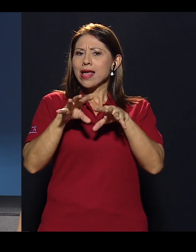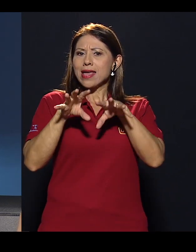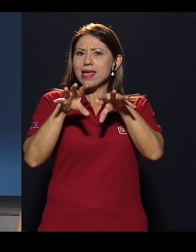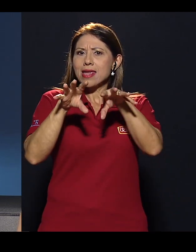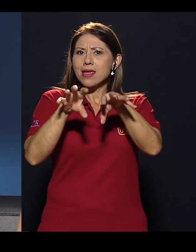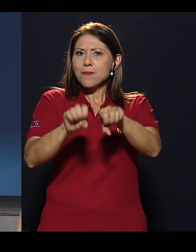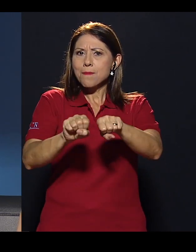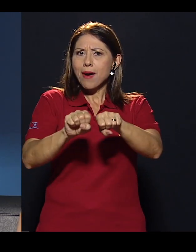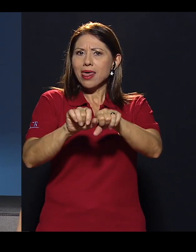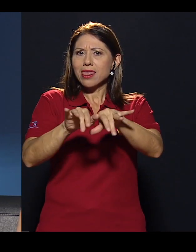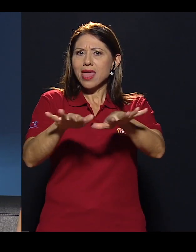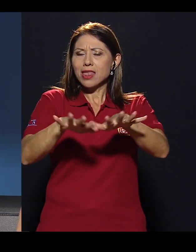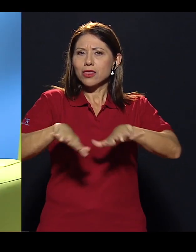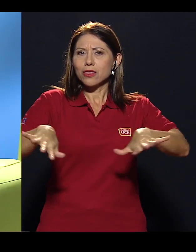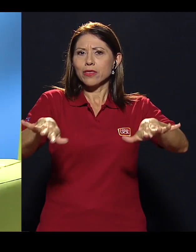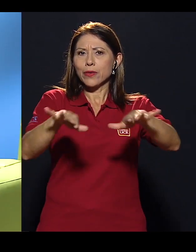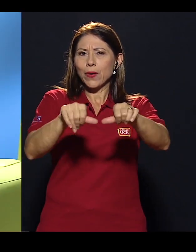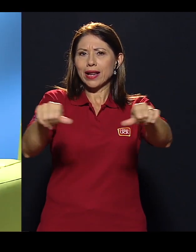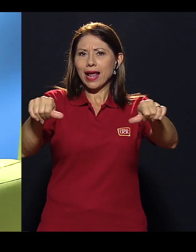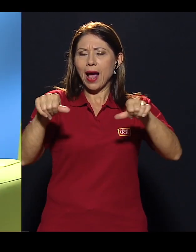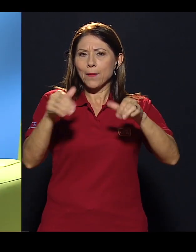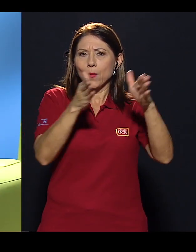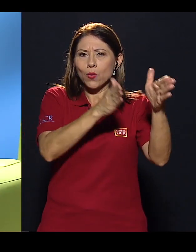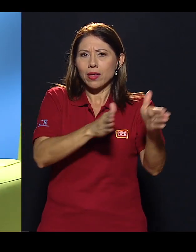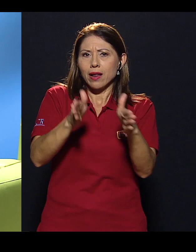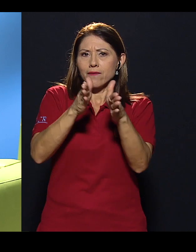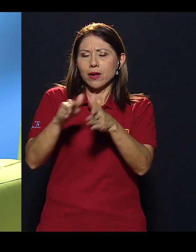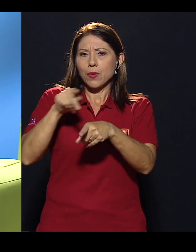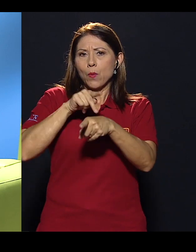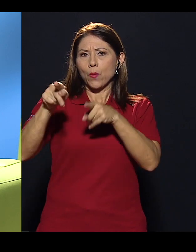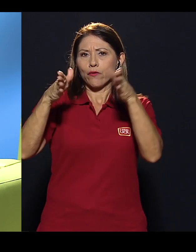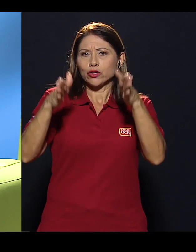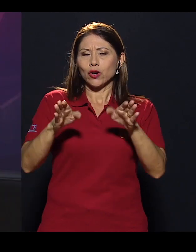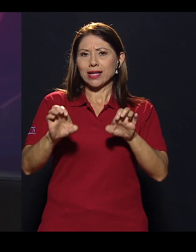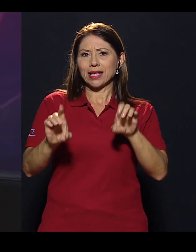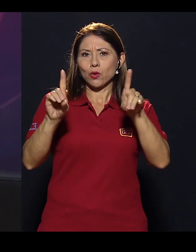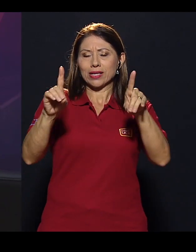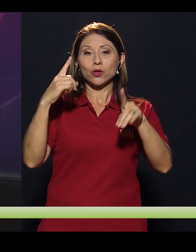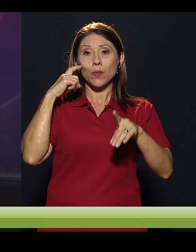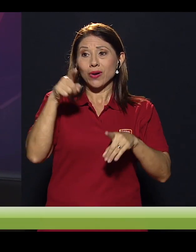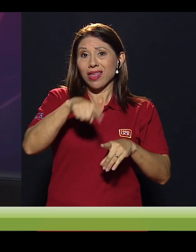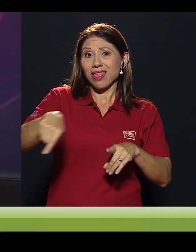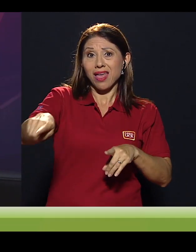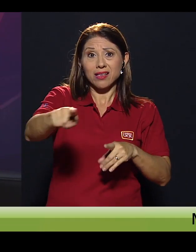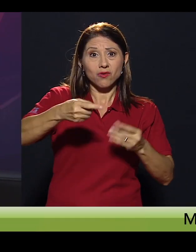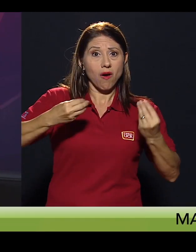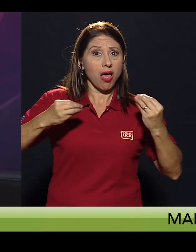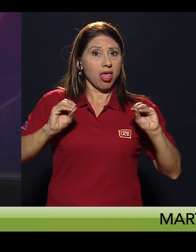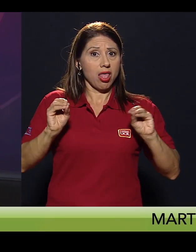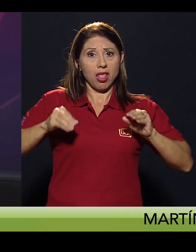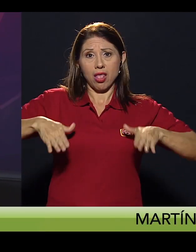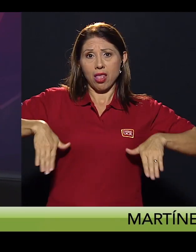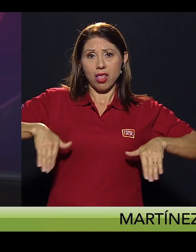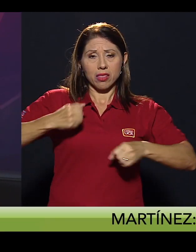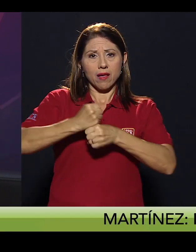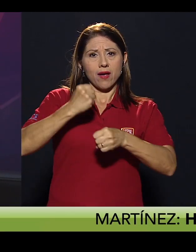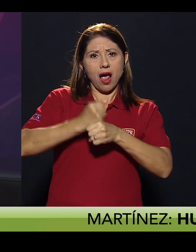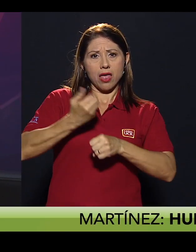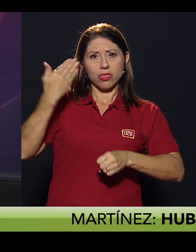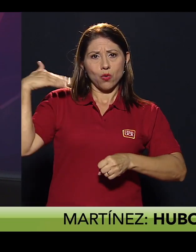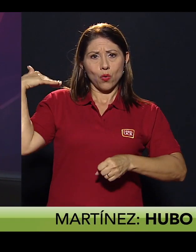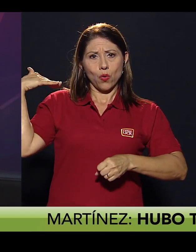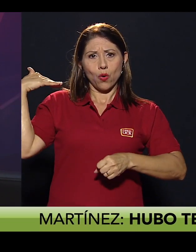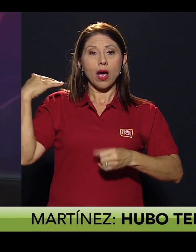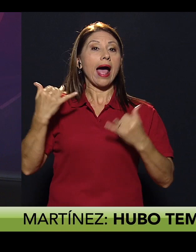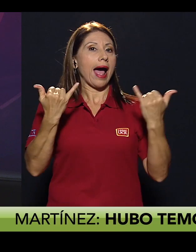de la formación de profesionales en educación, porque era un campo sobre el cual no se estaba trabajando. Hoy